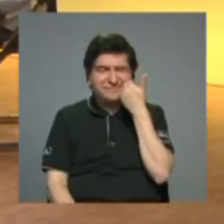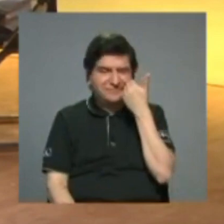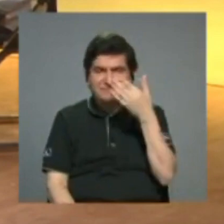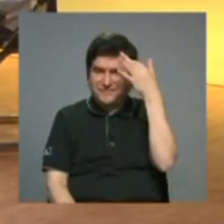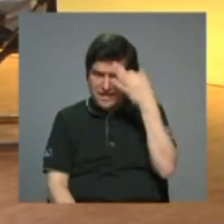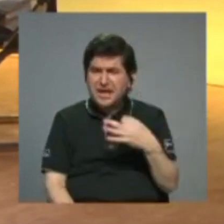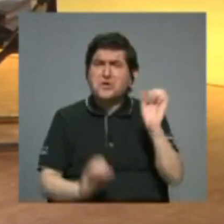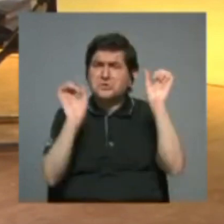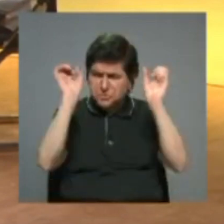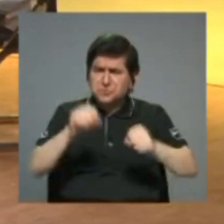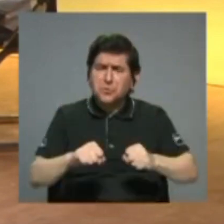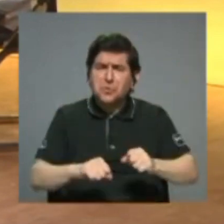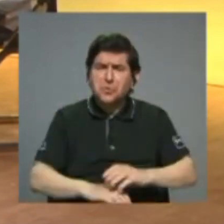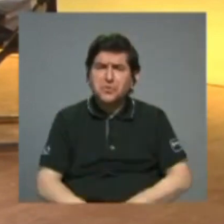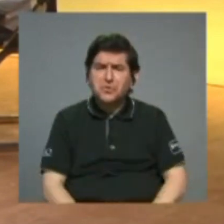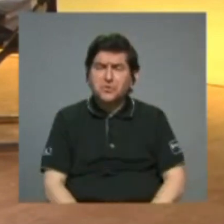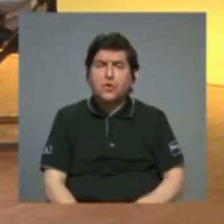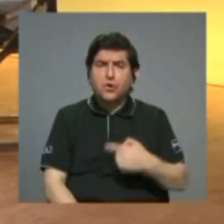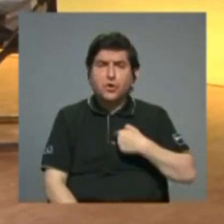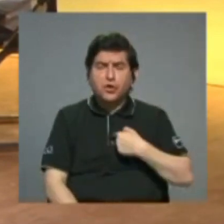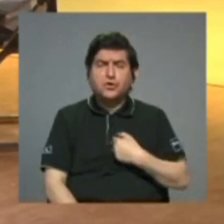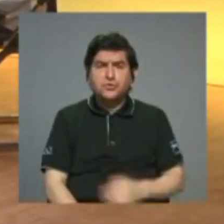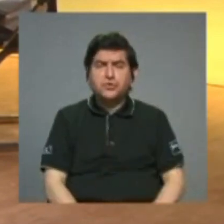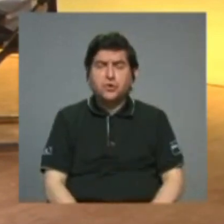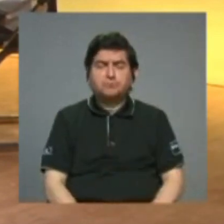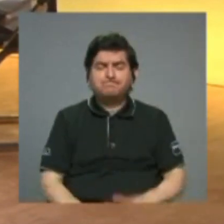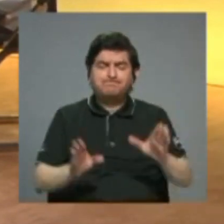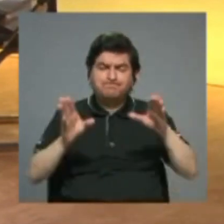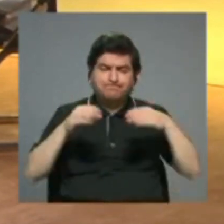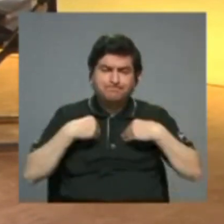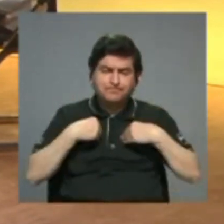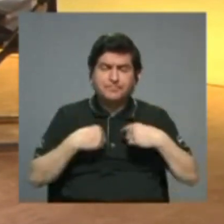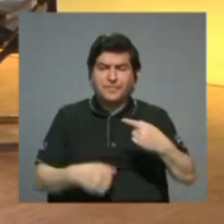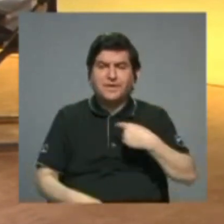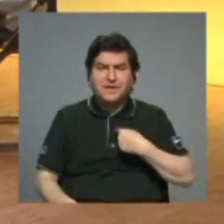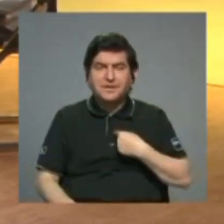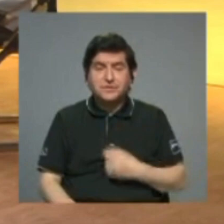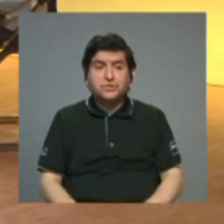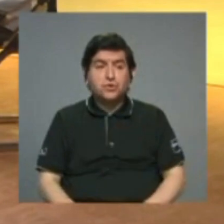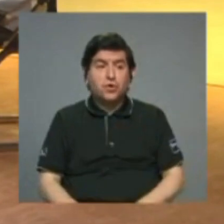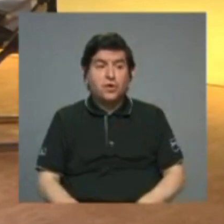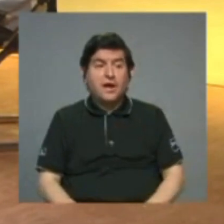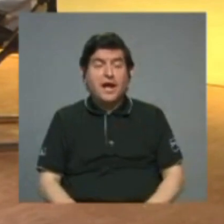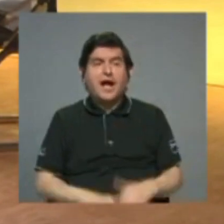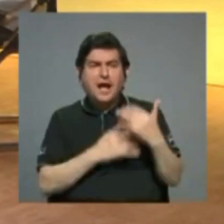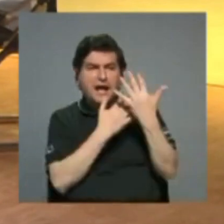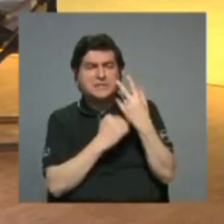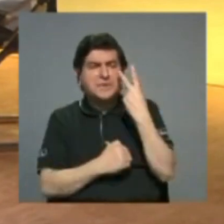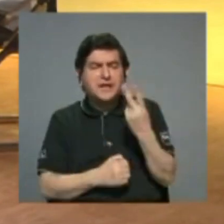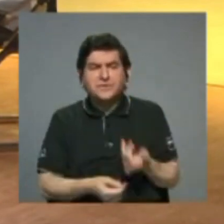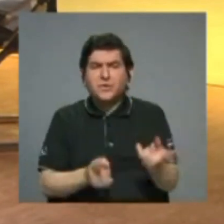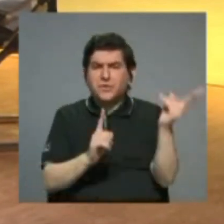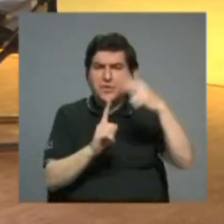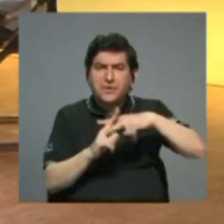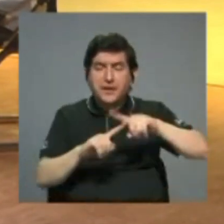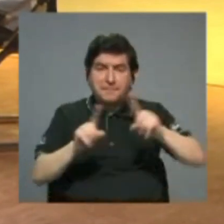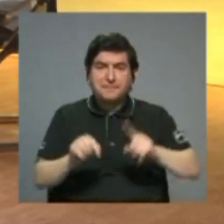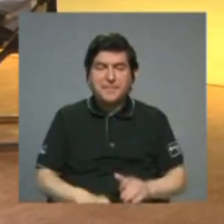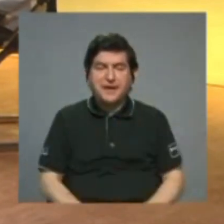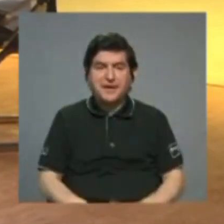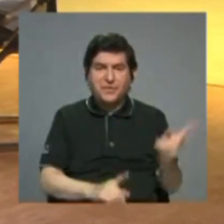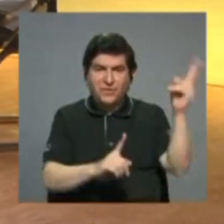se logró, y yo reconozco que yo me había quedado en ver que se había aplicado, pero otra vez el que se pueda